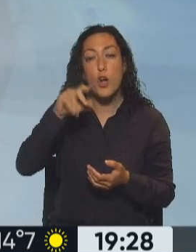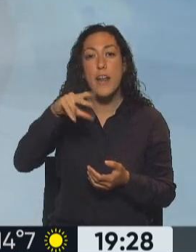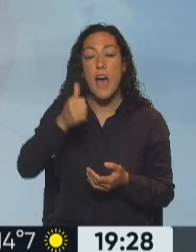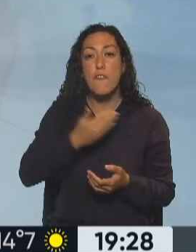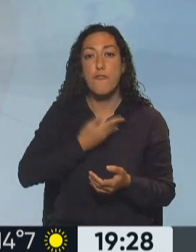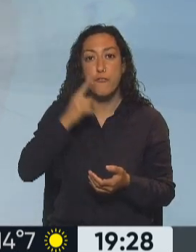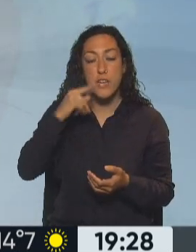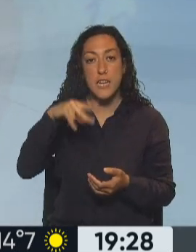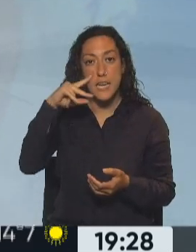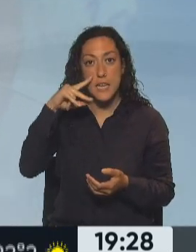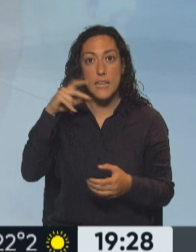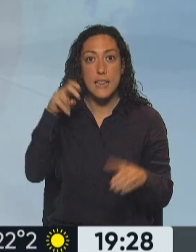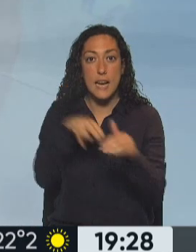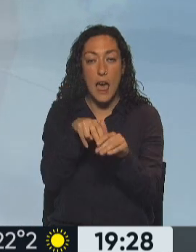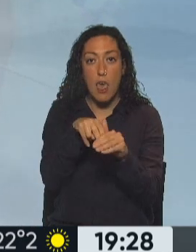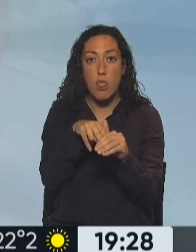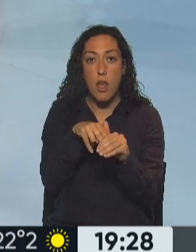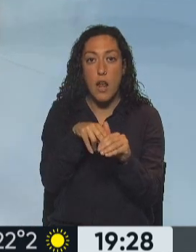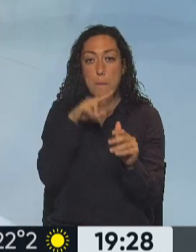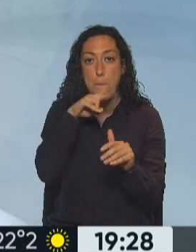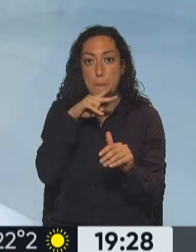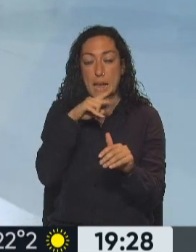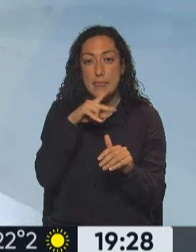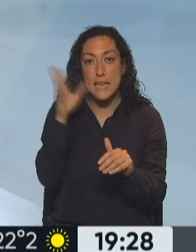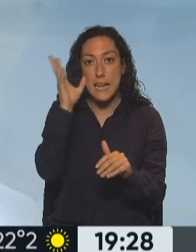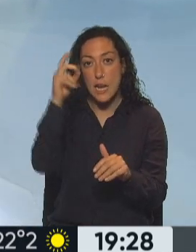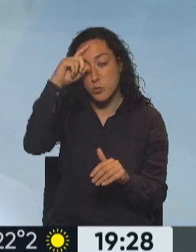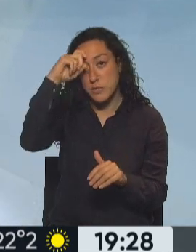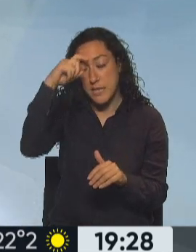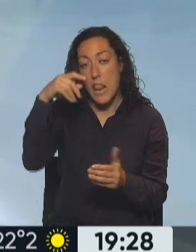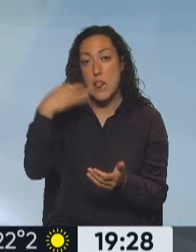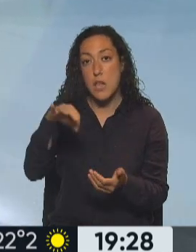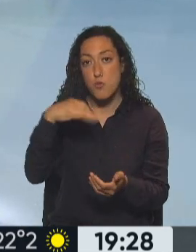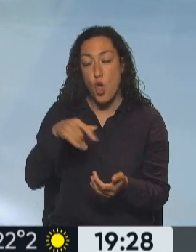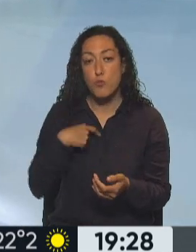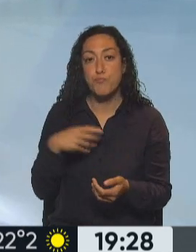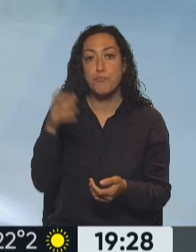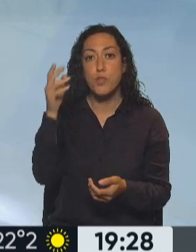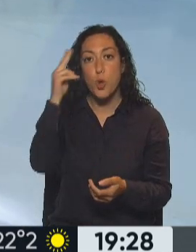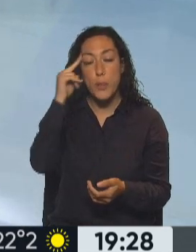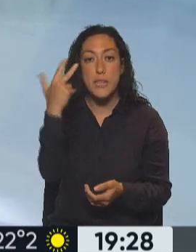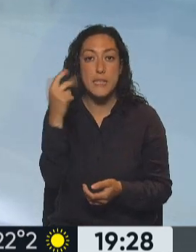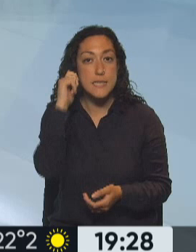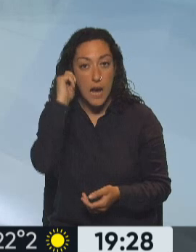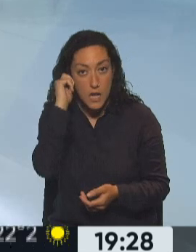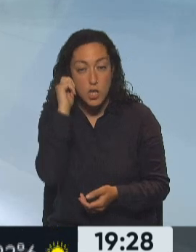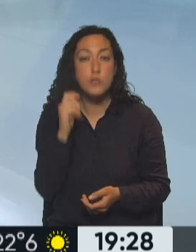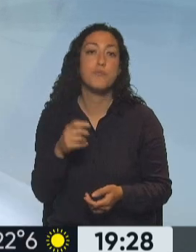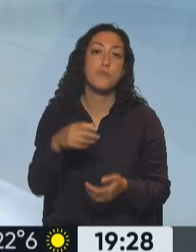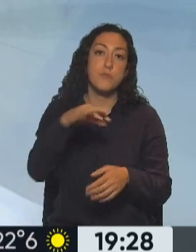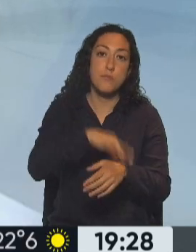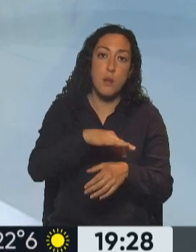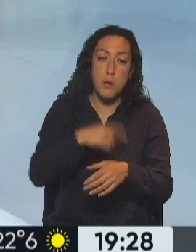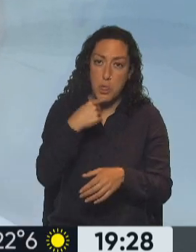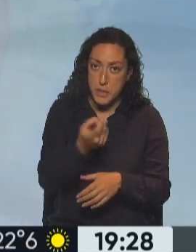internada en el Hospital Italiano de La Plata. El último parte médico reconoce que está bien,